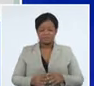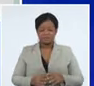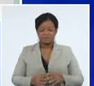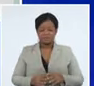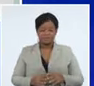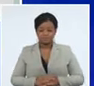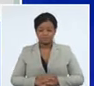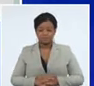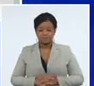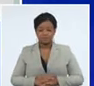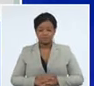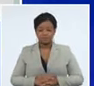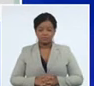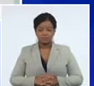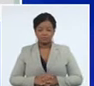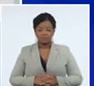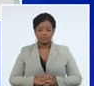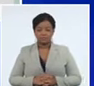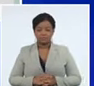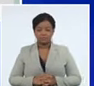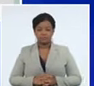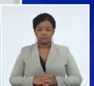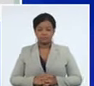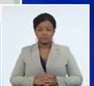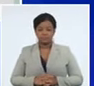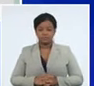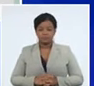la de nuestro país.